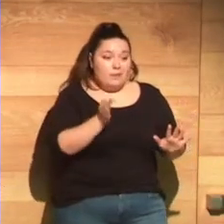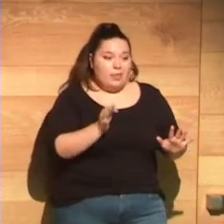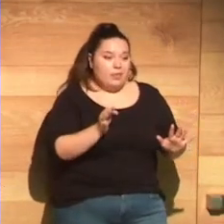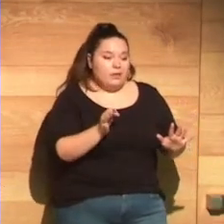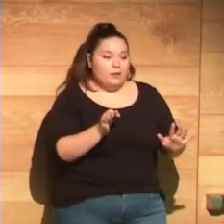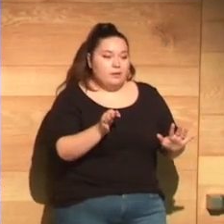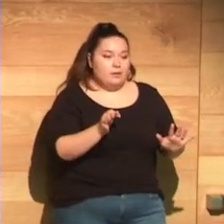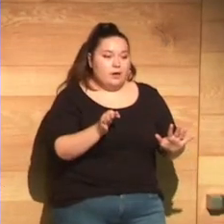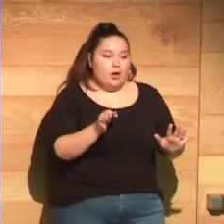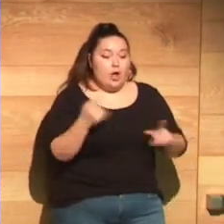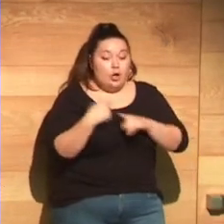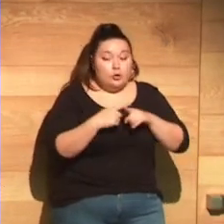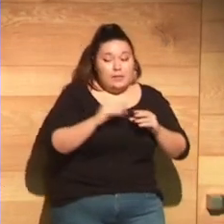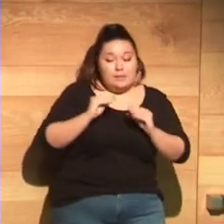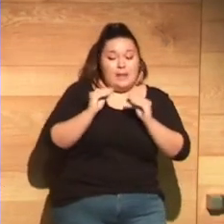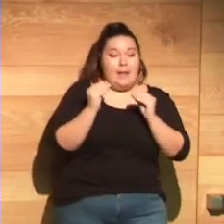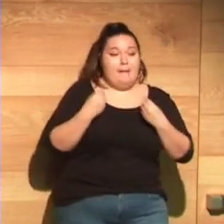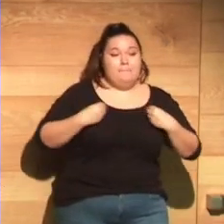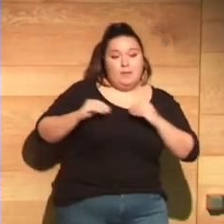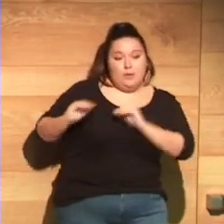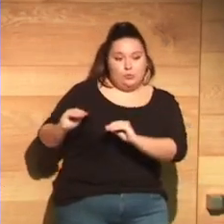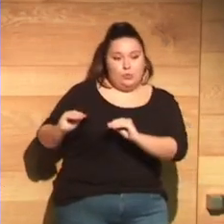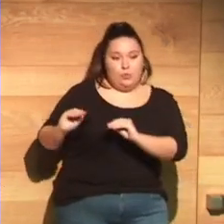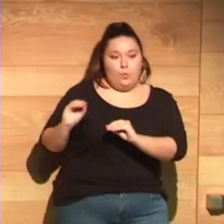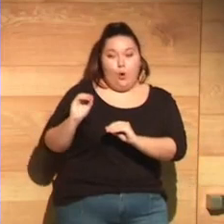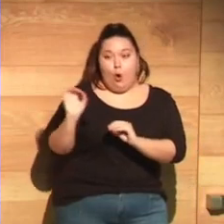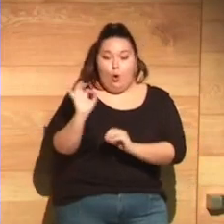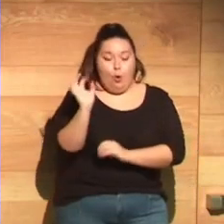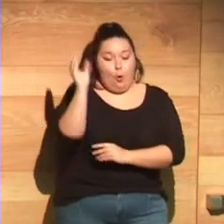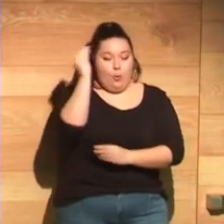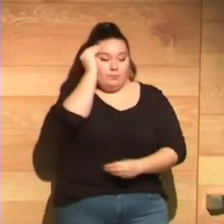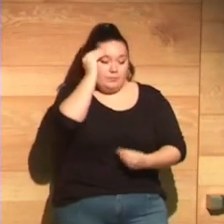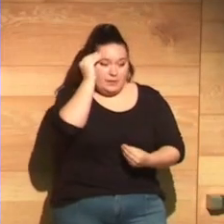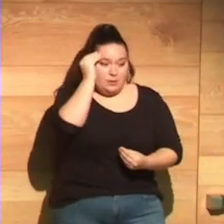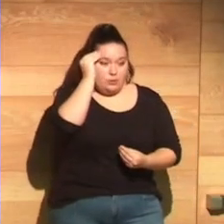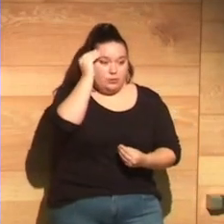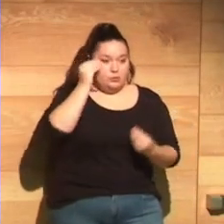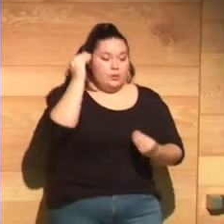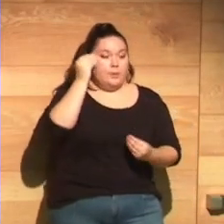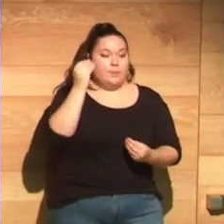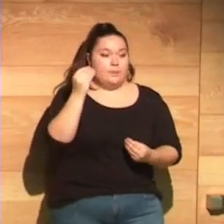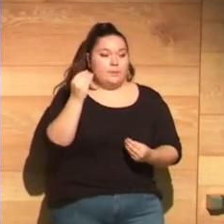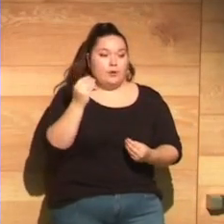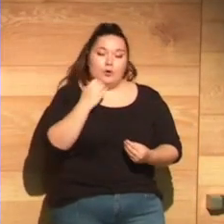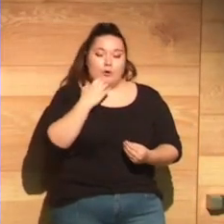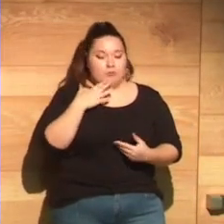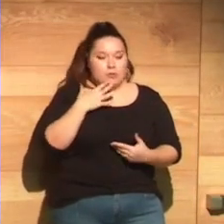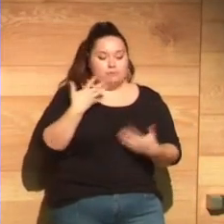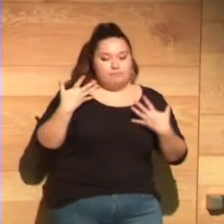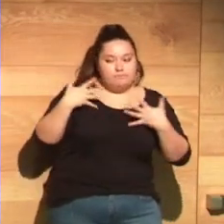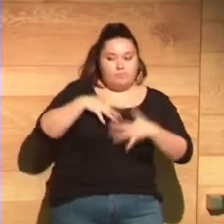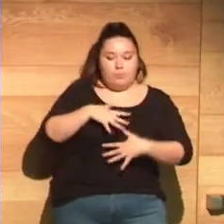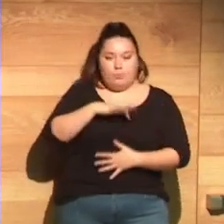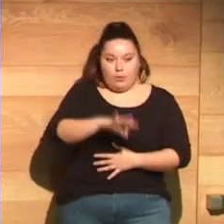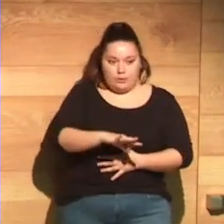físicamente no nos parecemos a ella, pero sí que es cierto, ¿no? Que hay muchas cosas en su vida o en los